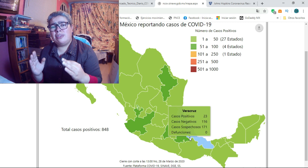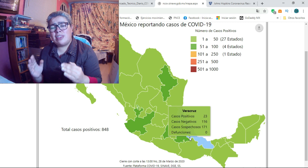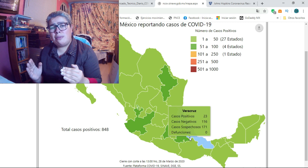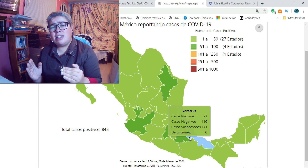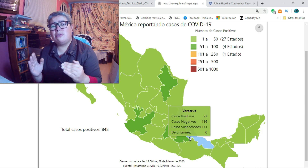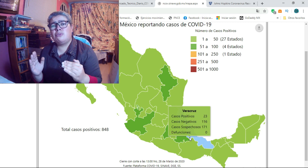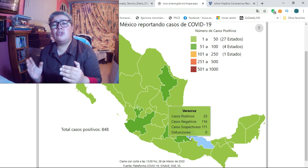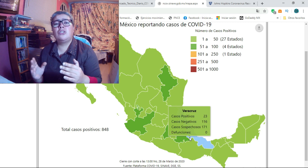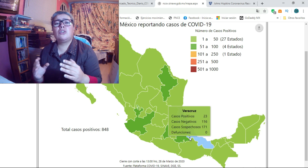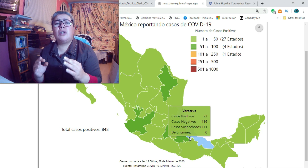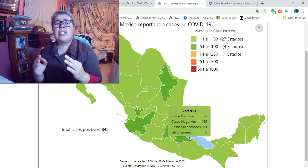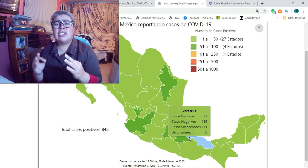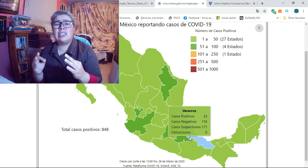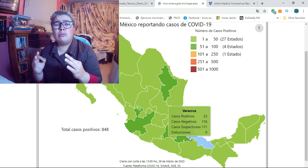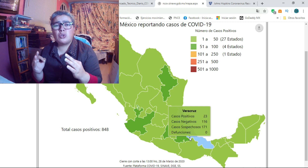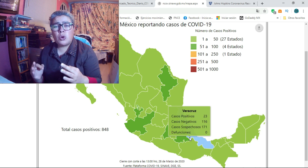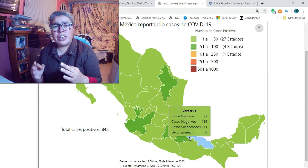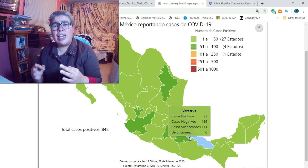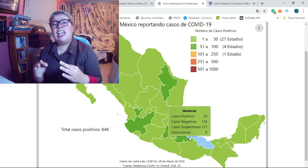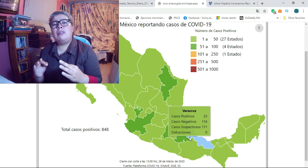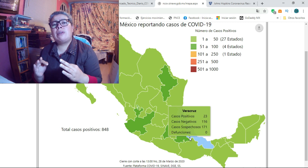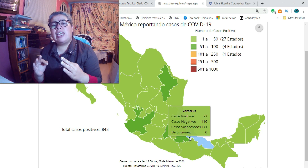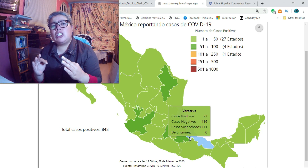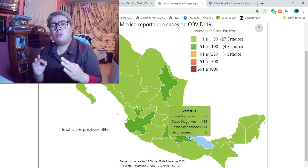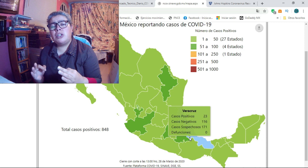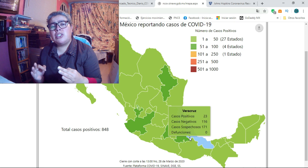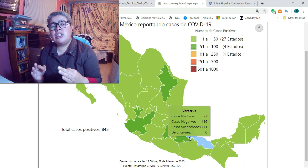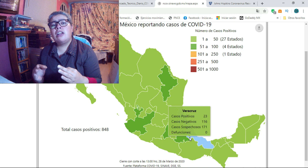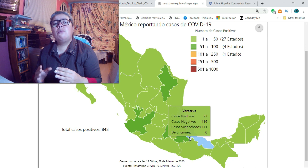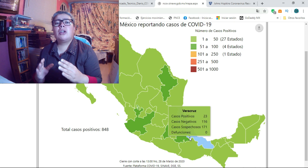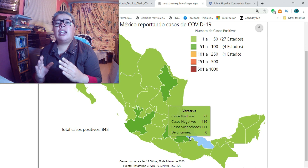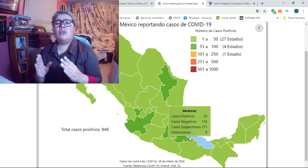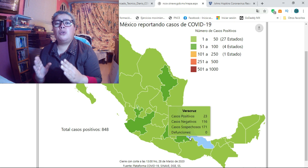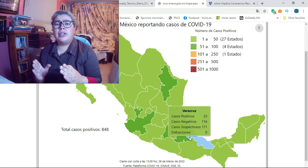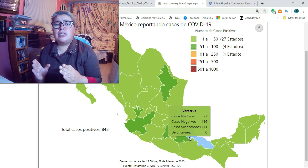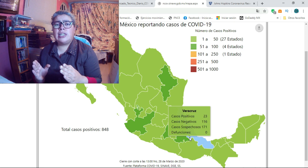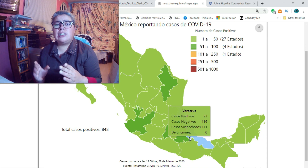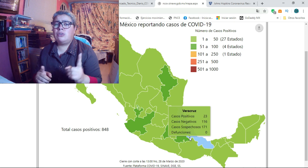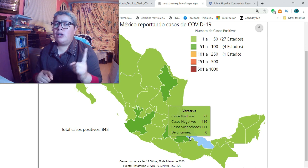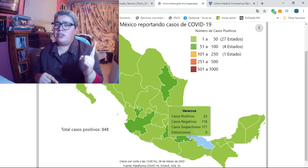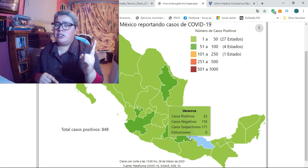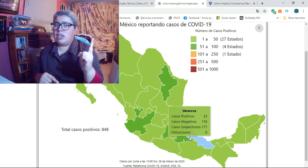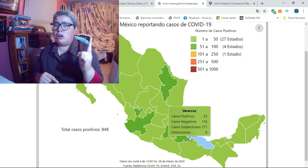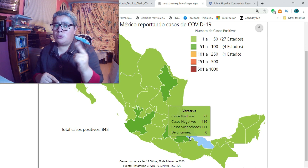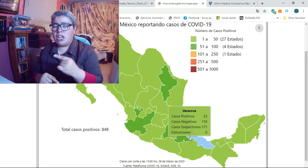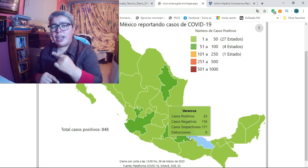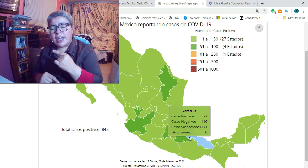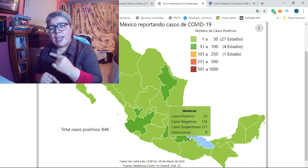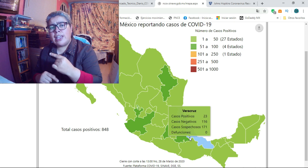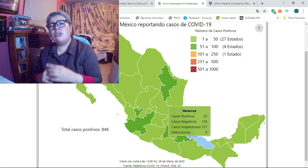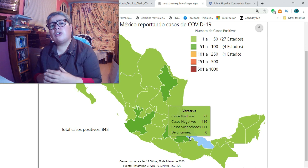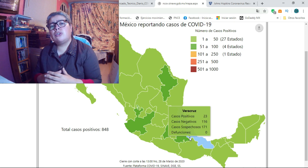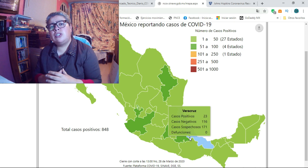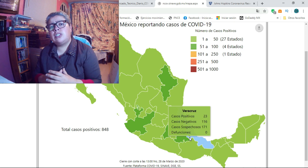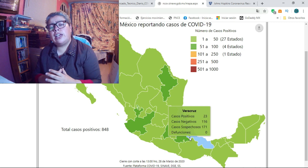y lamentables defunciones como las que tenemos hoy en manera exponencial, porque la curva está creciendo. Así es que observa qué